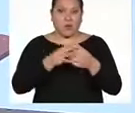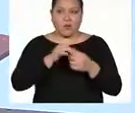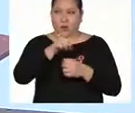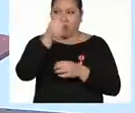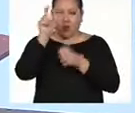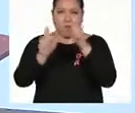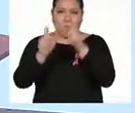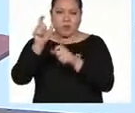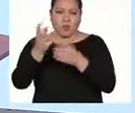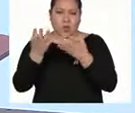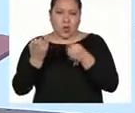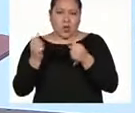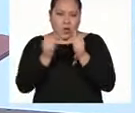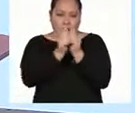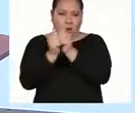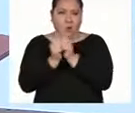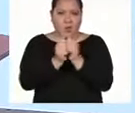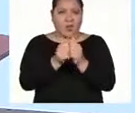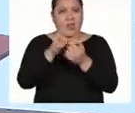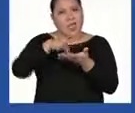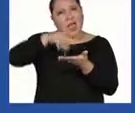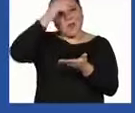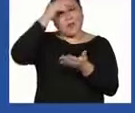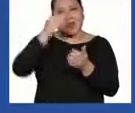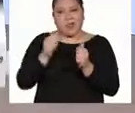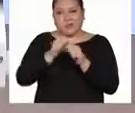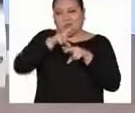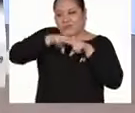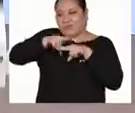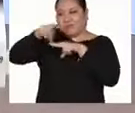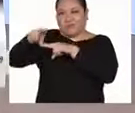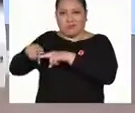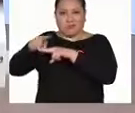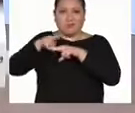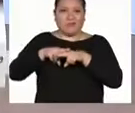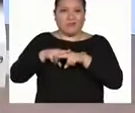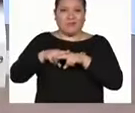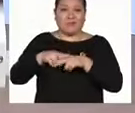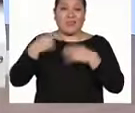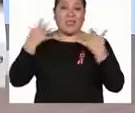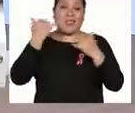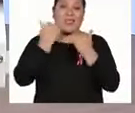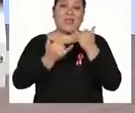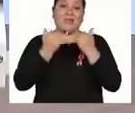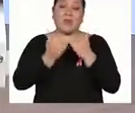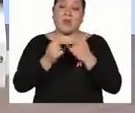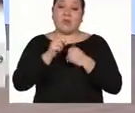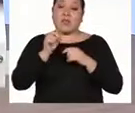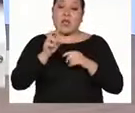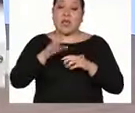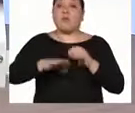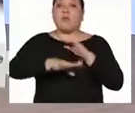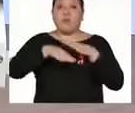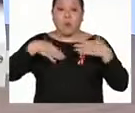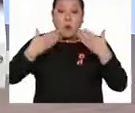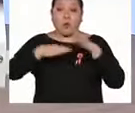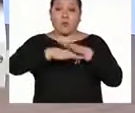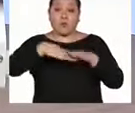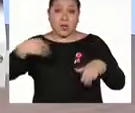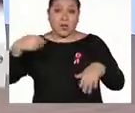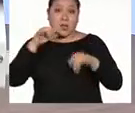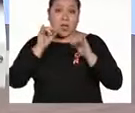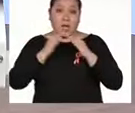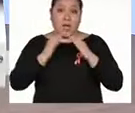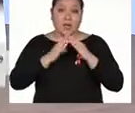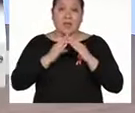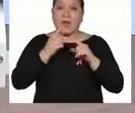quiere acompañarte y aprender un poco contigo. Hazle un espacio a tu lado. Aunque ya hemos terminado la cuarentena a nivel nacional, no debemos olvidar que ser